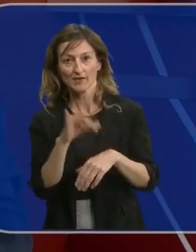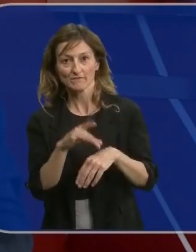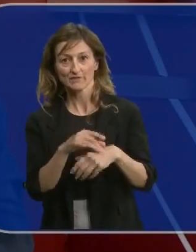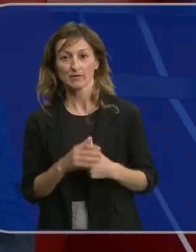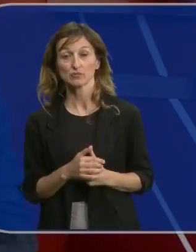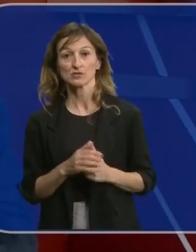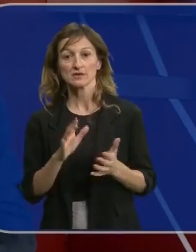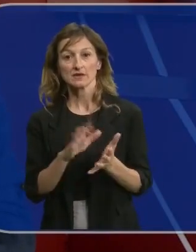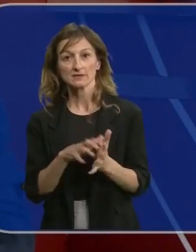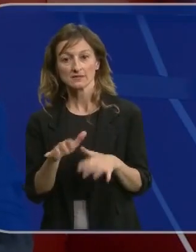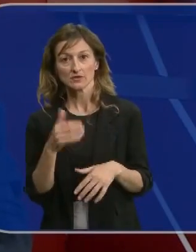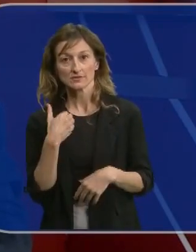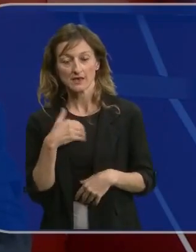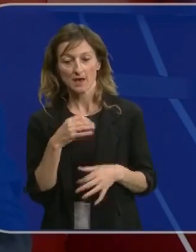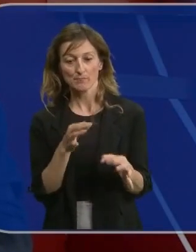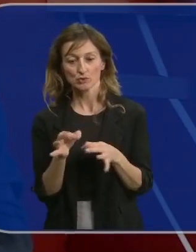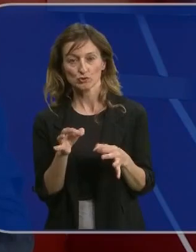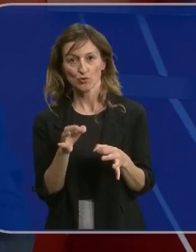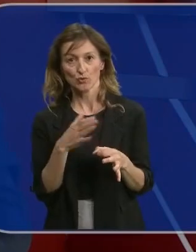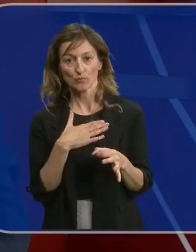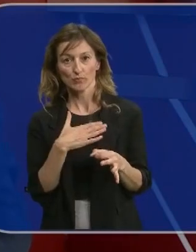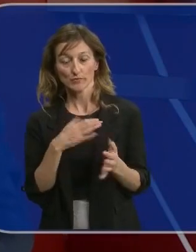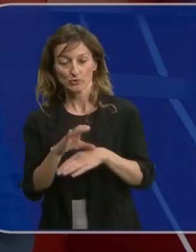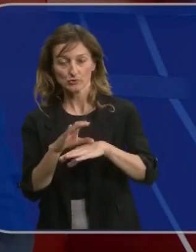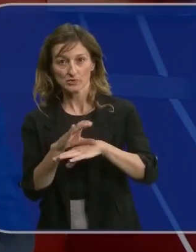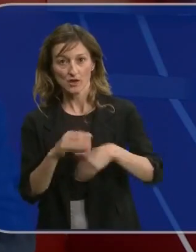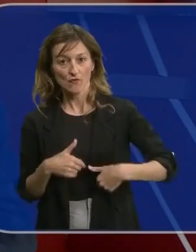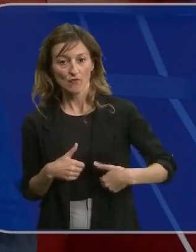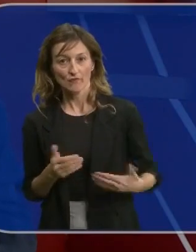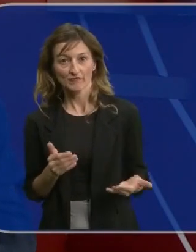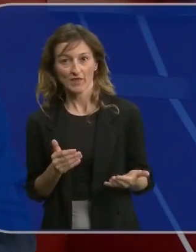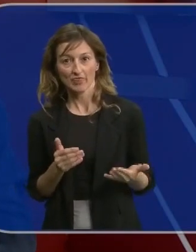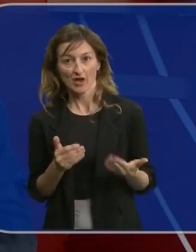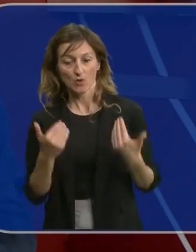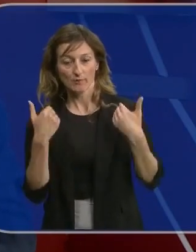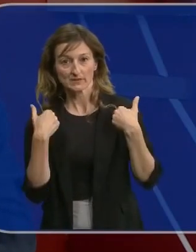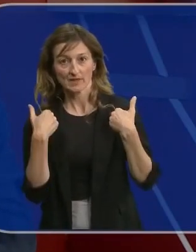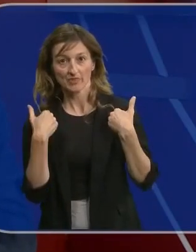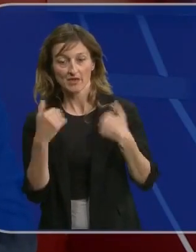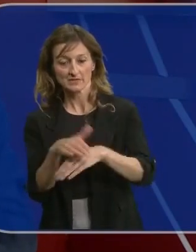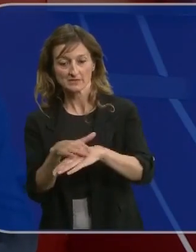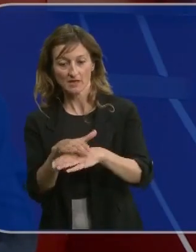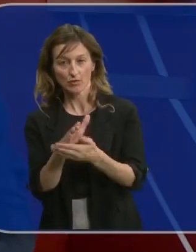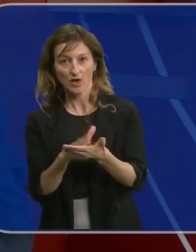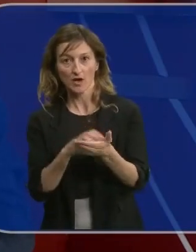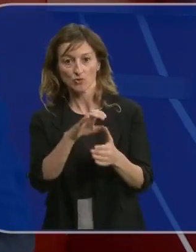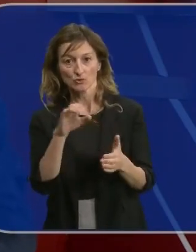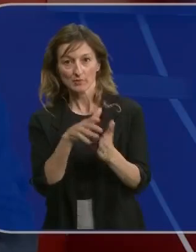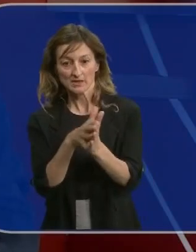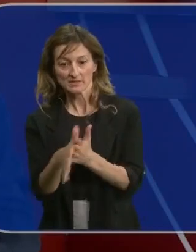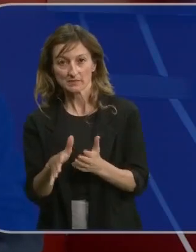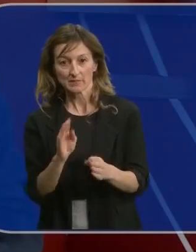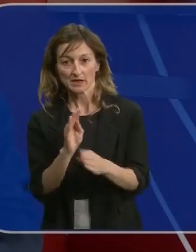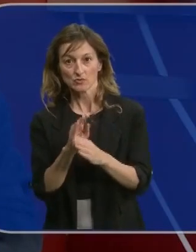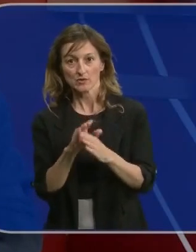enfermos desde Castilla y León que ya cuenta con un protocolo propio la consejera Confía en que se definan las competencias del estado y autonomías con el fin de que las